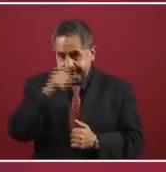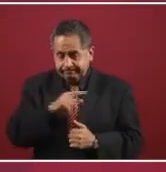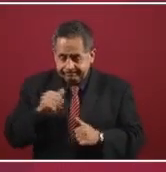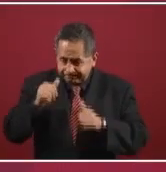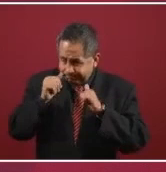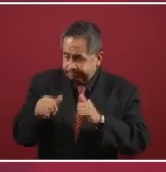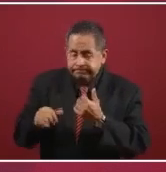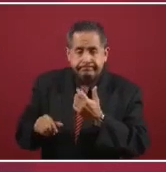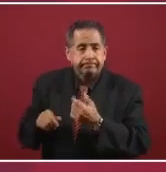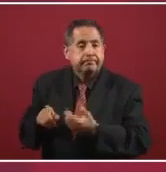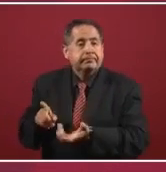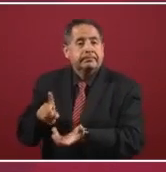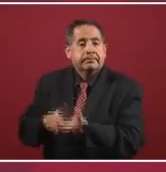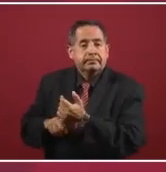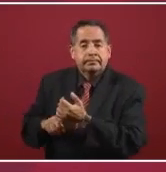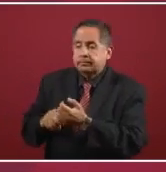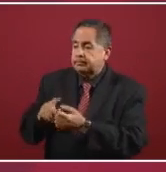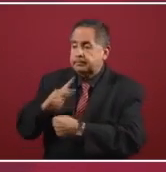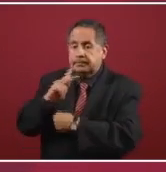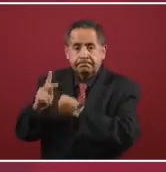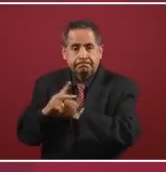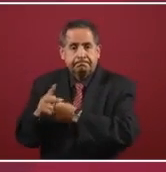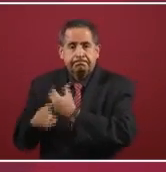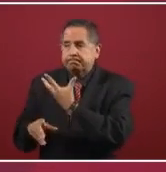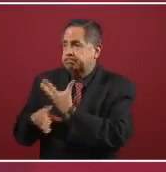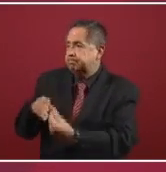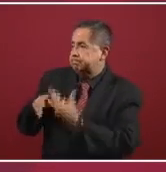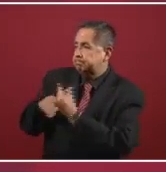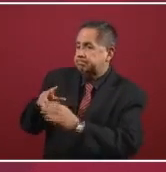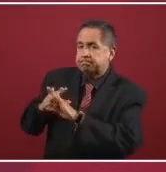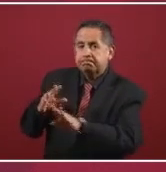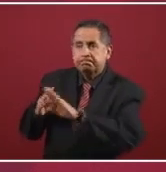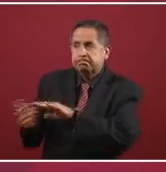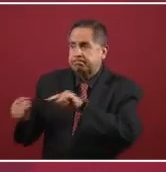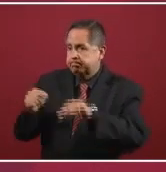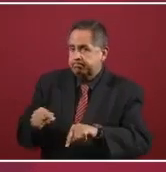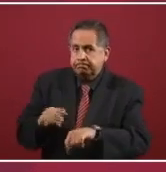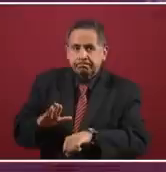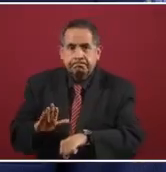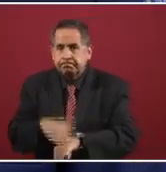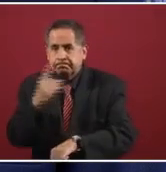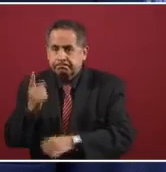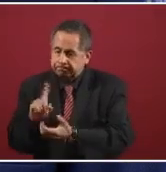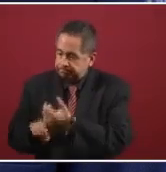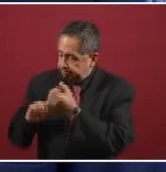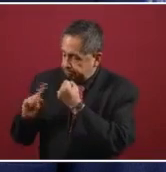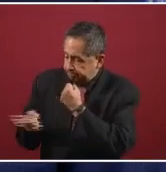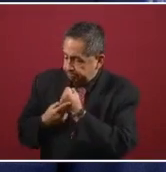atender las causas que originan la migración,